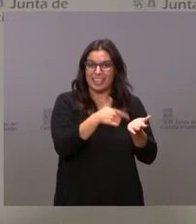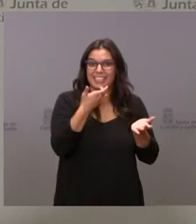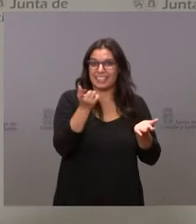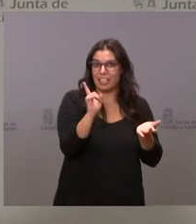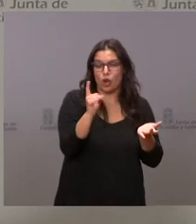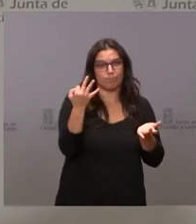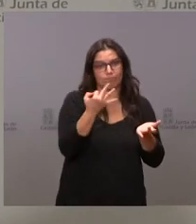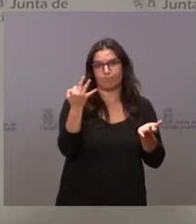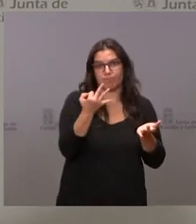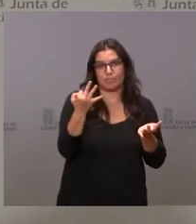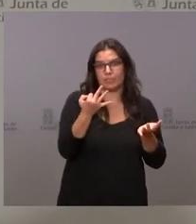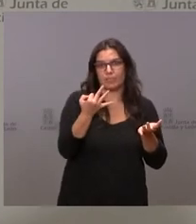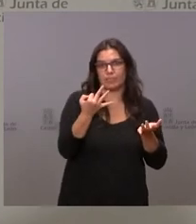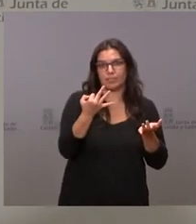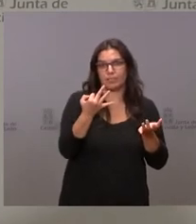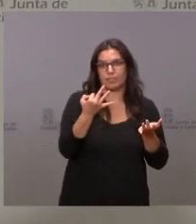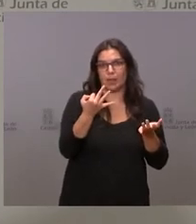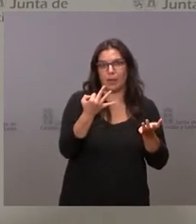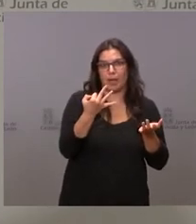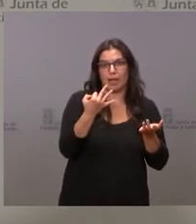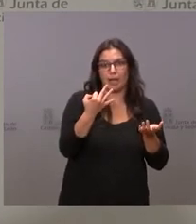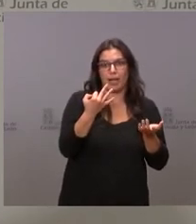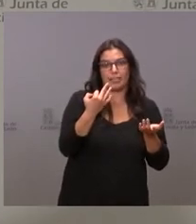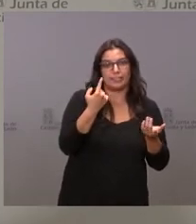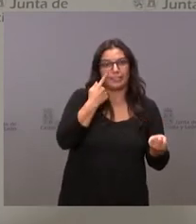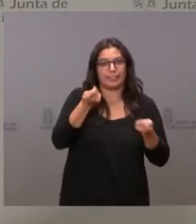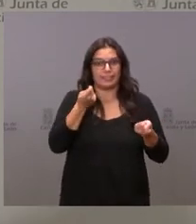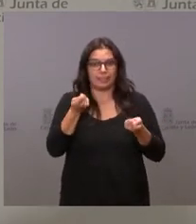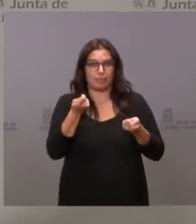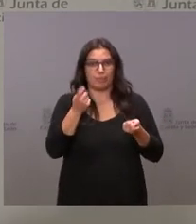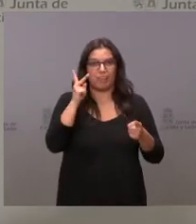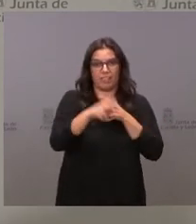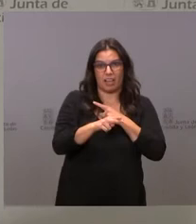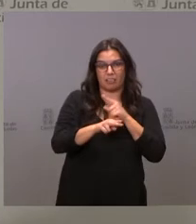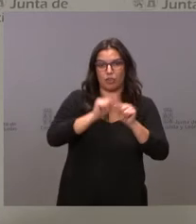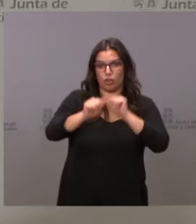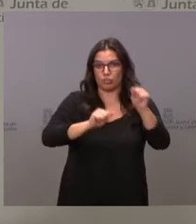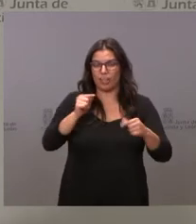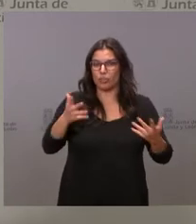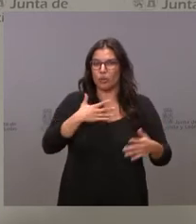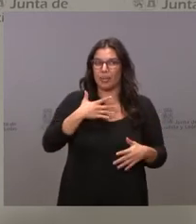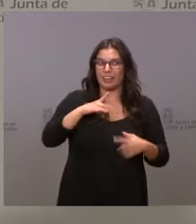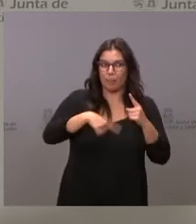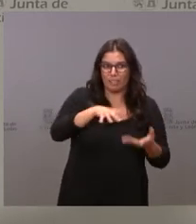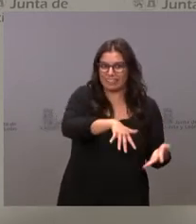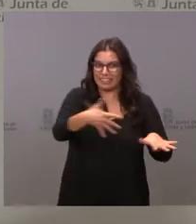tienen que reforzar las medidas de higiene para prevenir los riesgos de contagio. No sé si puede en la práctica